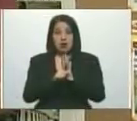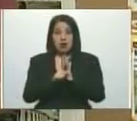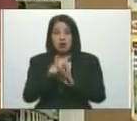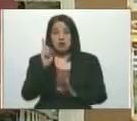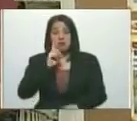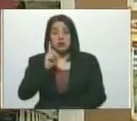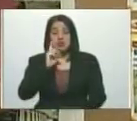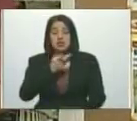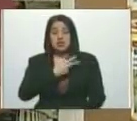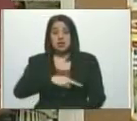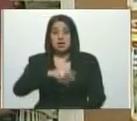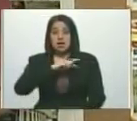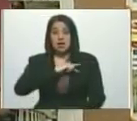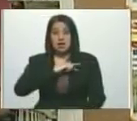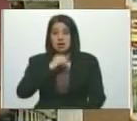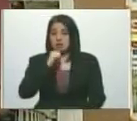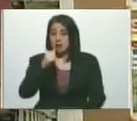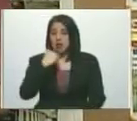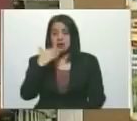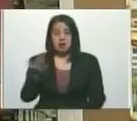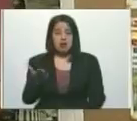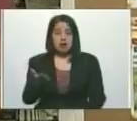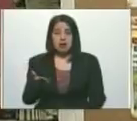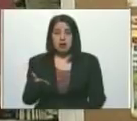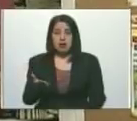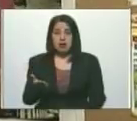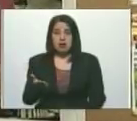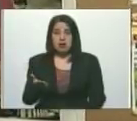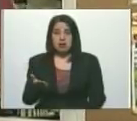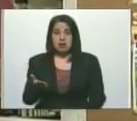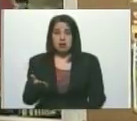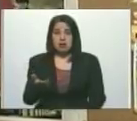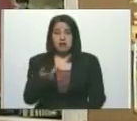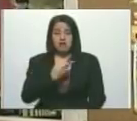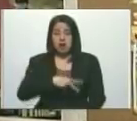falsos. Chimbo, pues. Chimbo, falso.